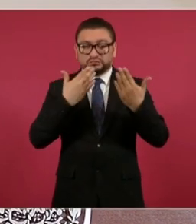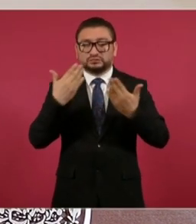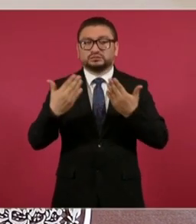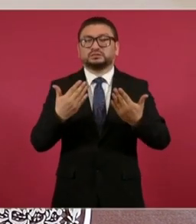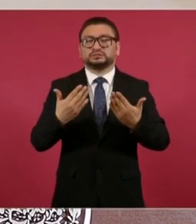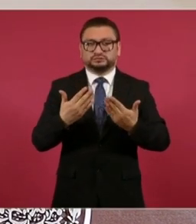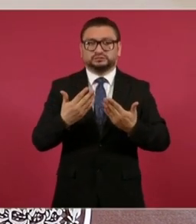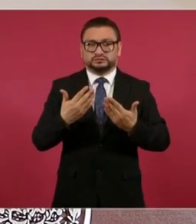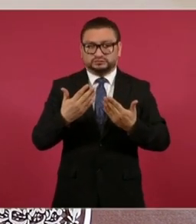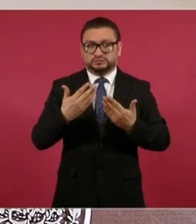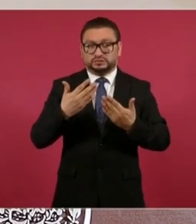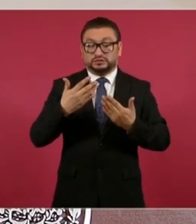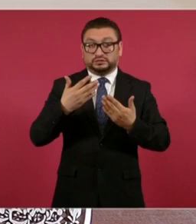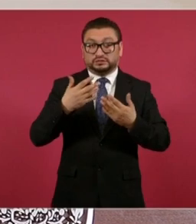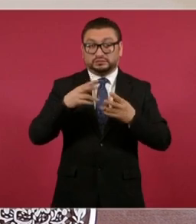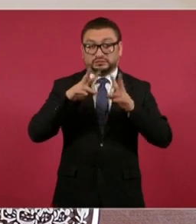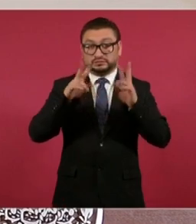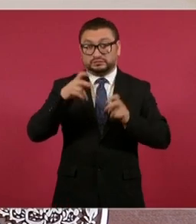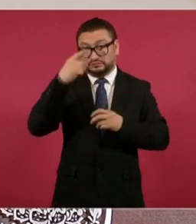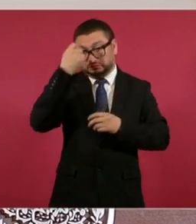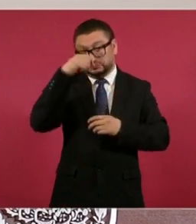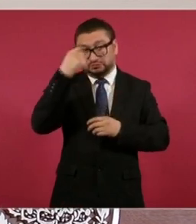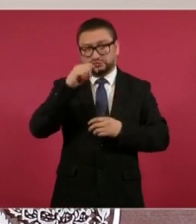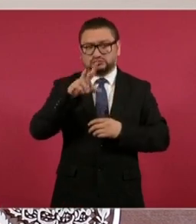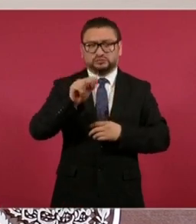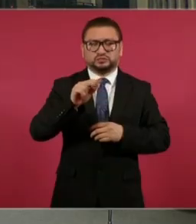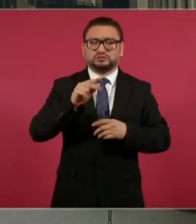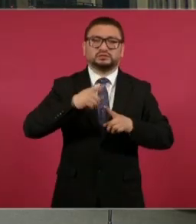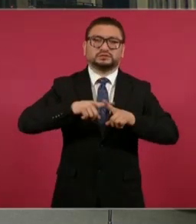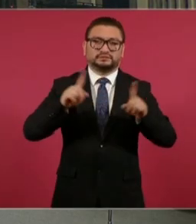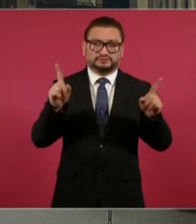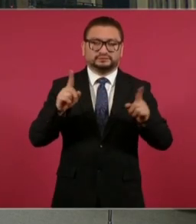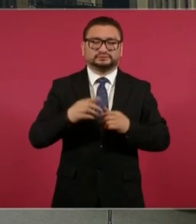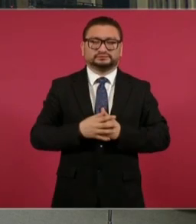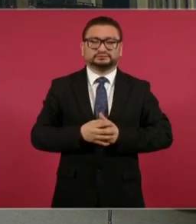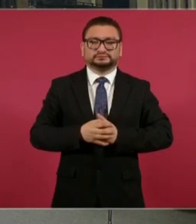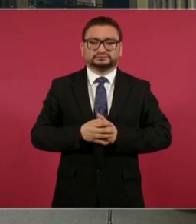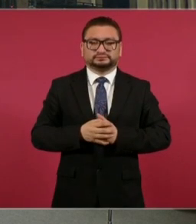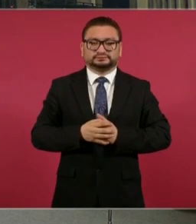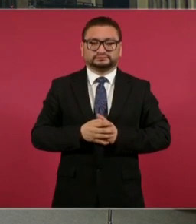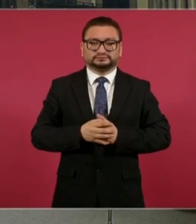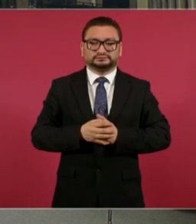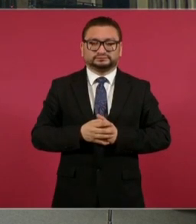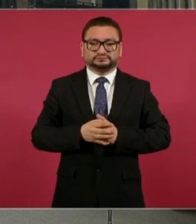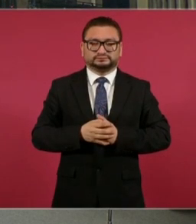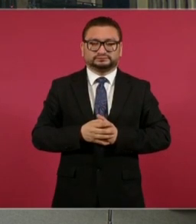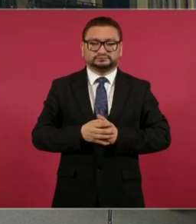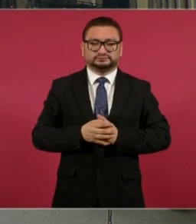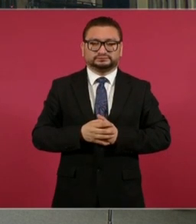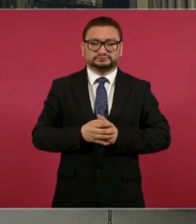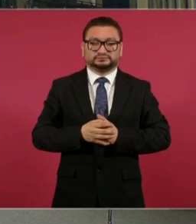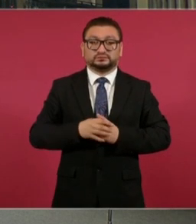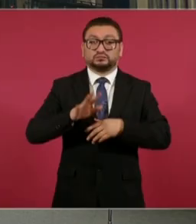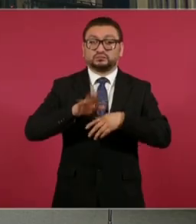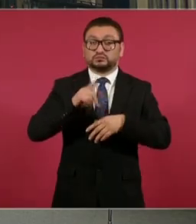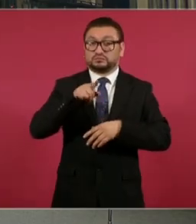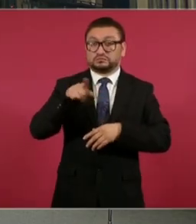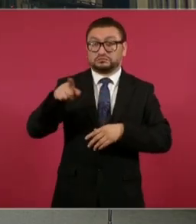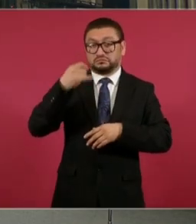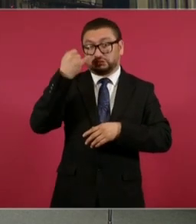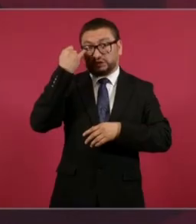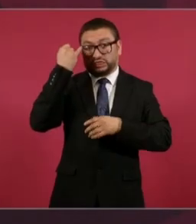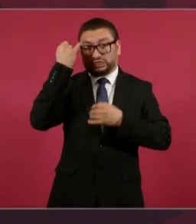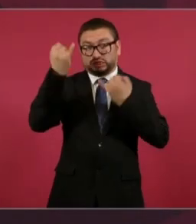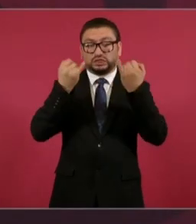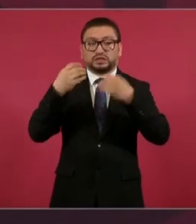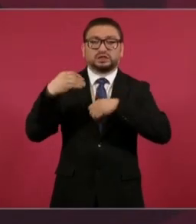referencia teórico porque no lo es que inventaron